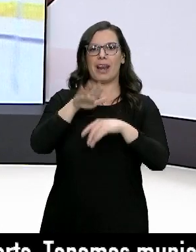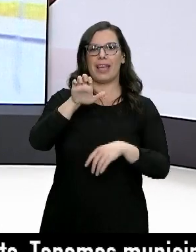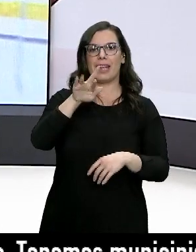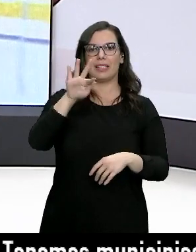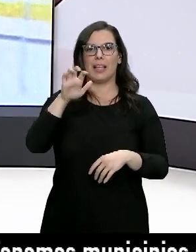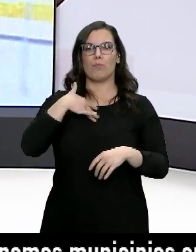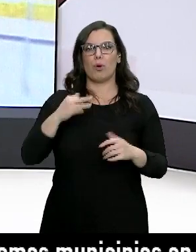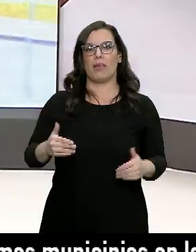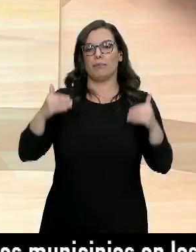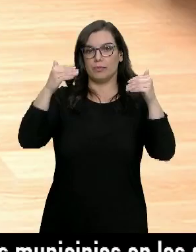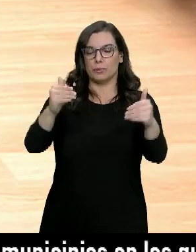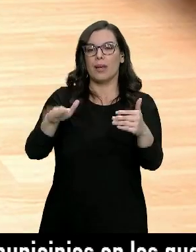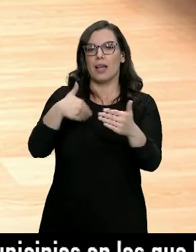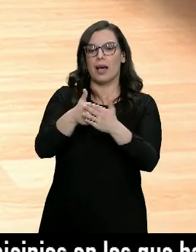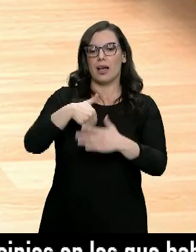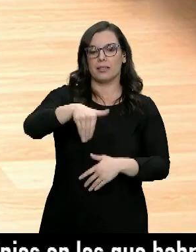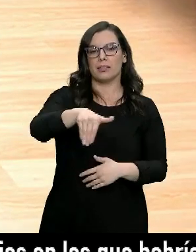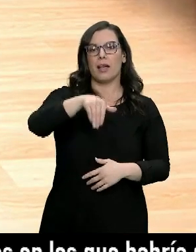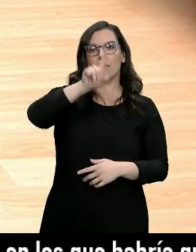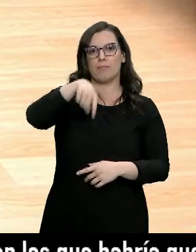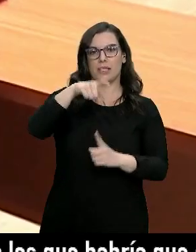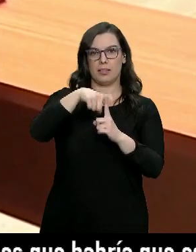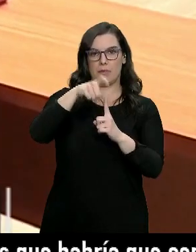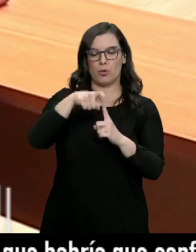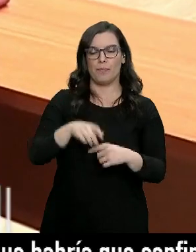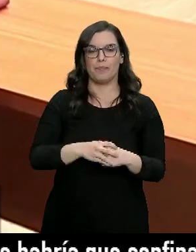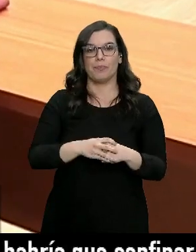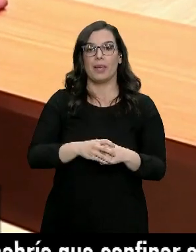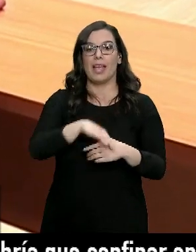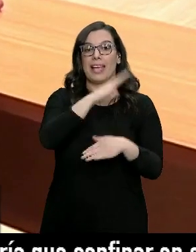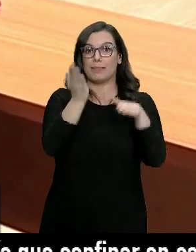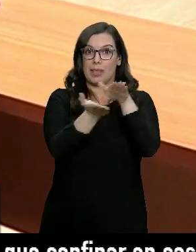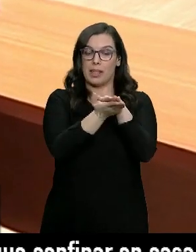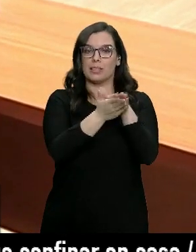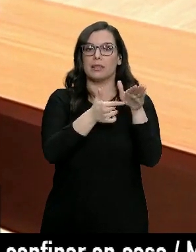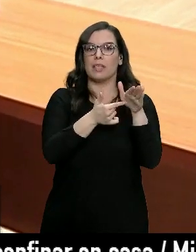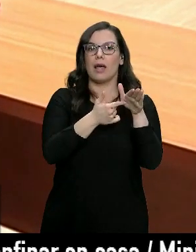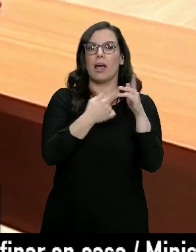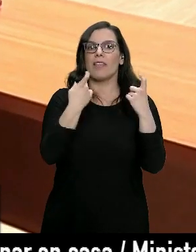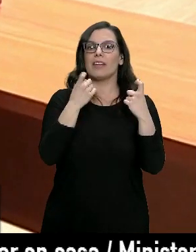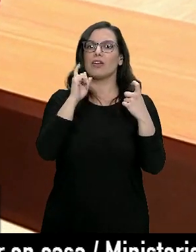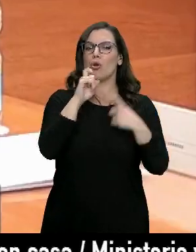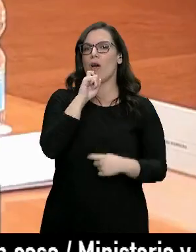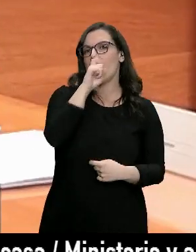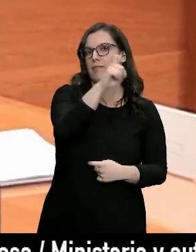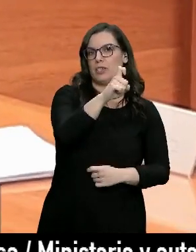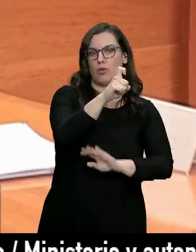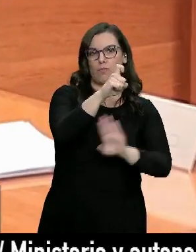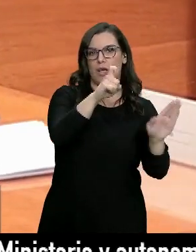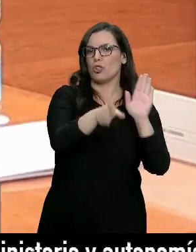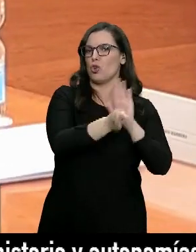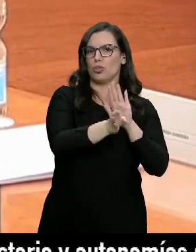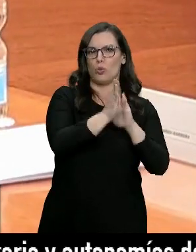posible. Se va a extender hasta el próximo mes de mayo. Los expedientes solo necesitarán de una comunicación para